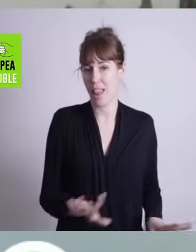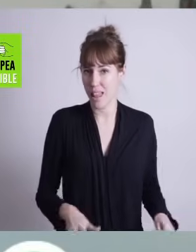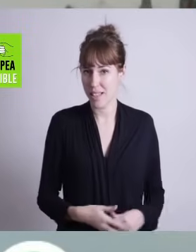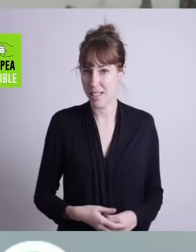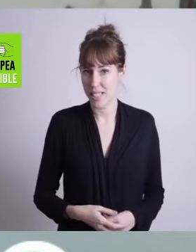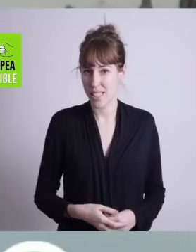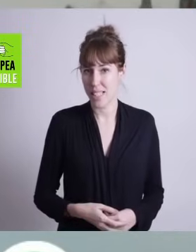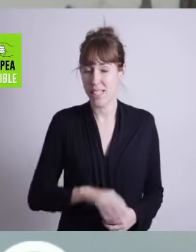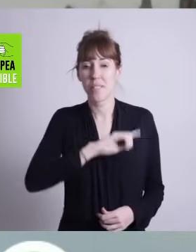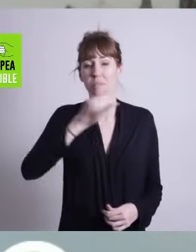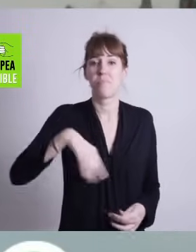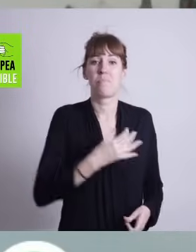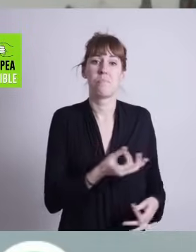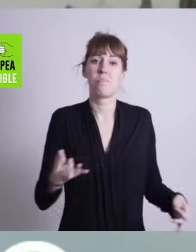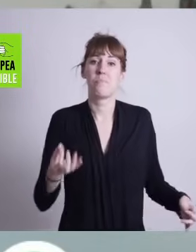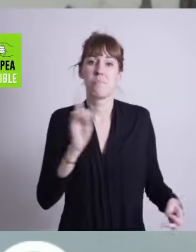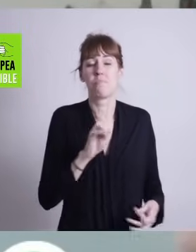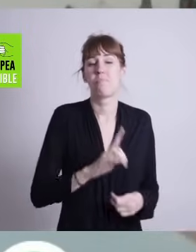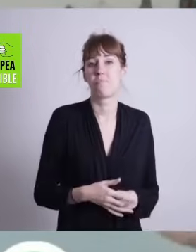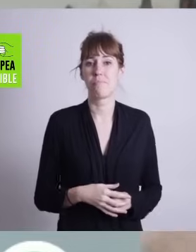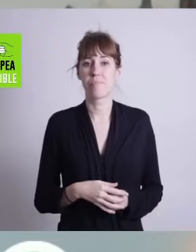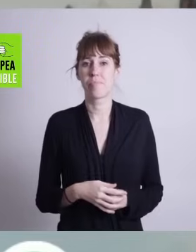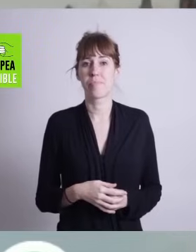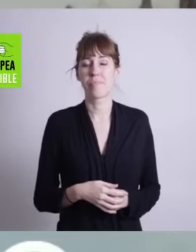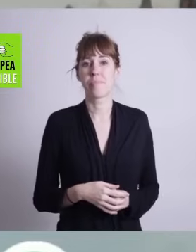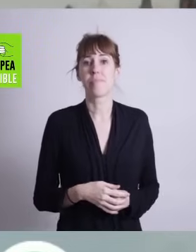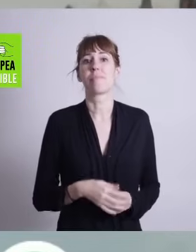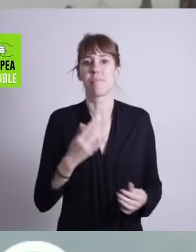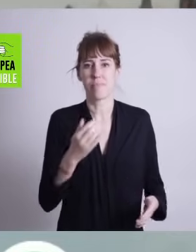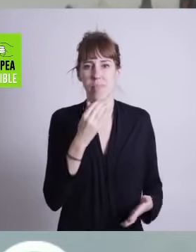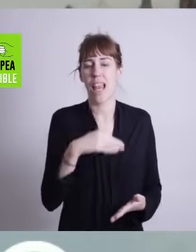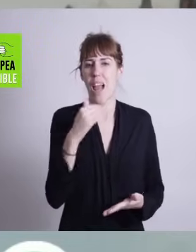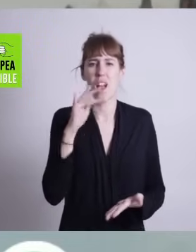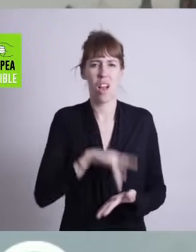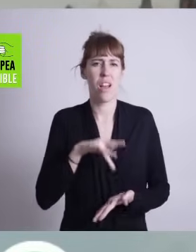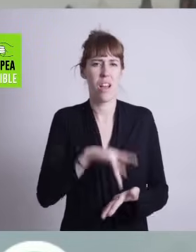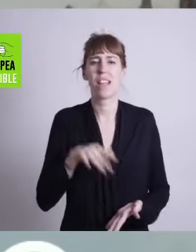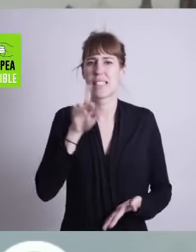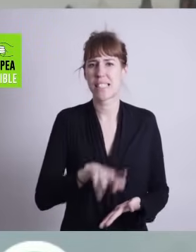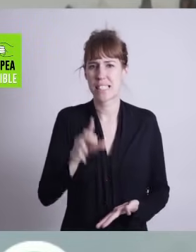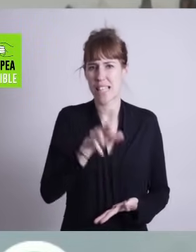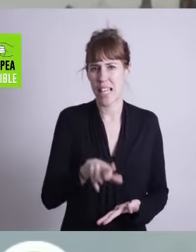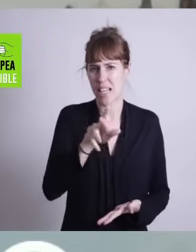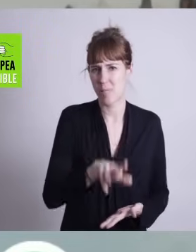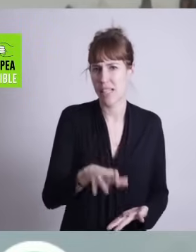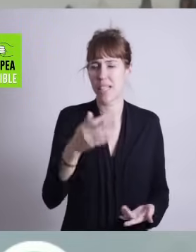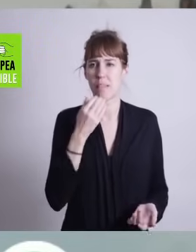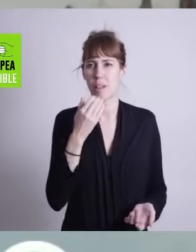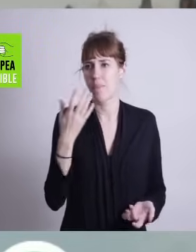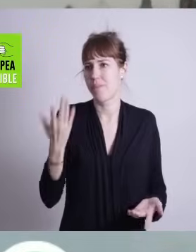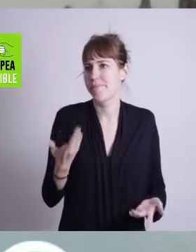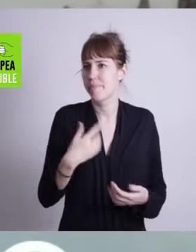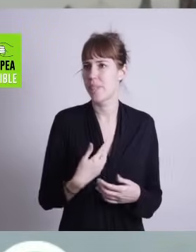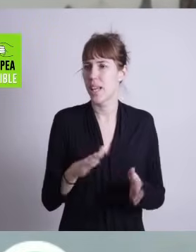No somos coherentes. El, por mucho que se repita un mantra, por mucho que se repita, pues no sé, un